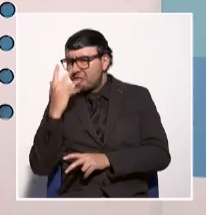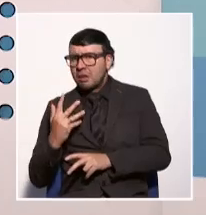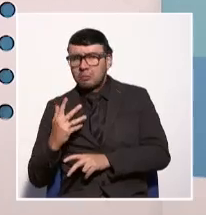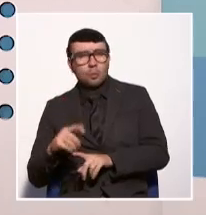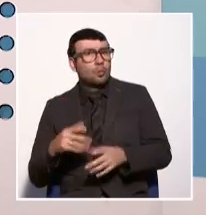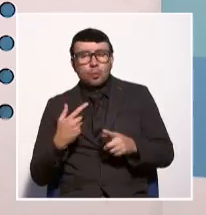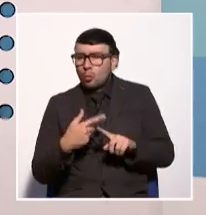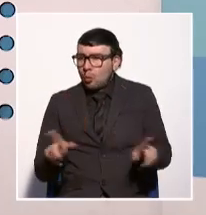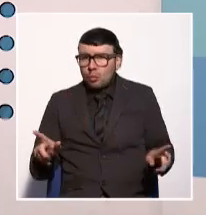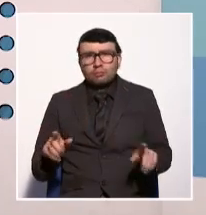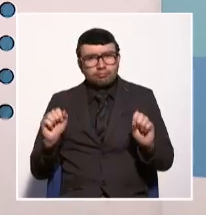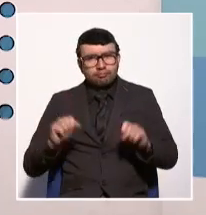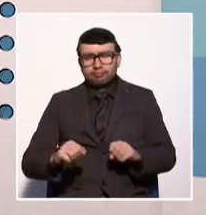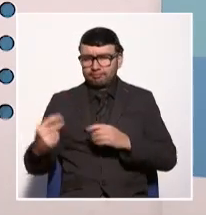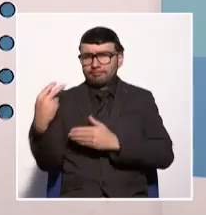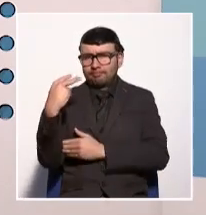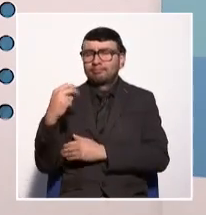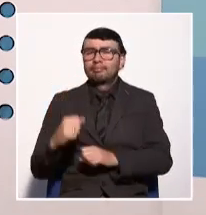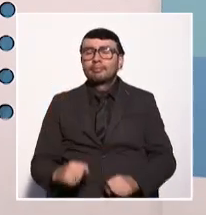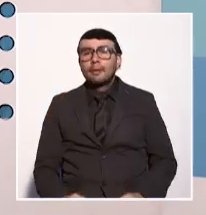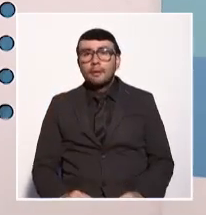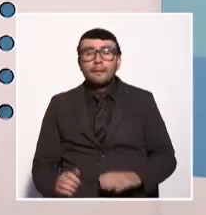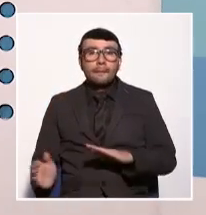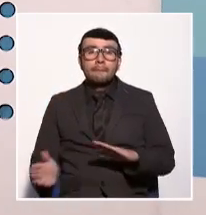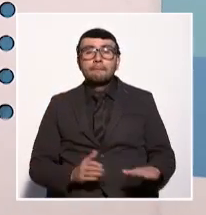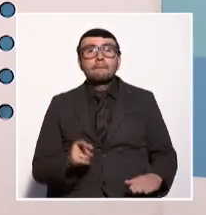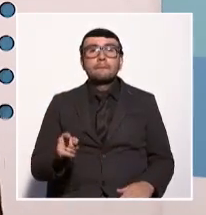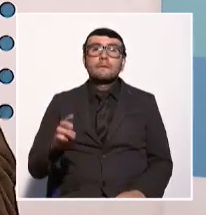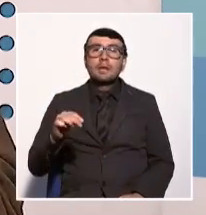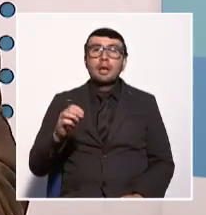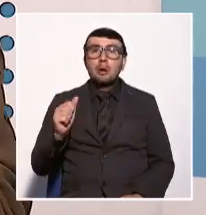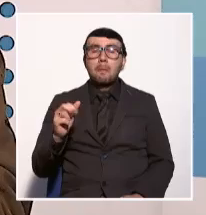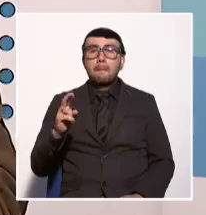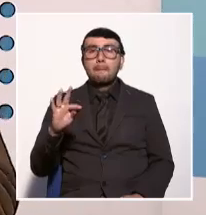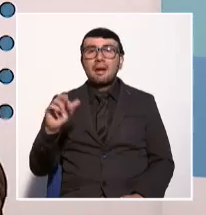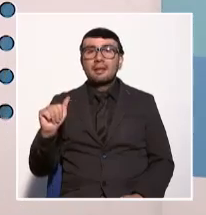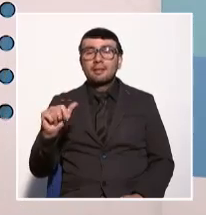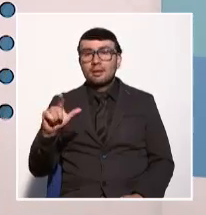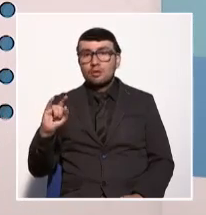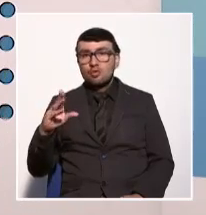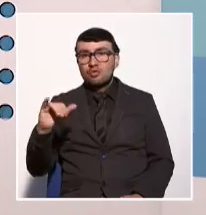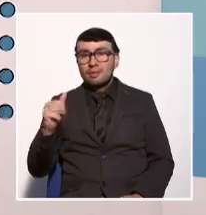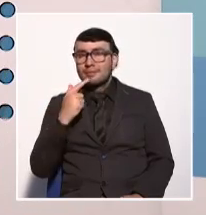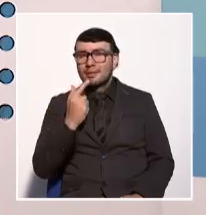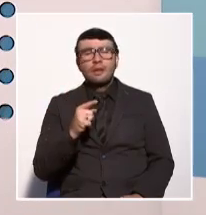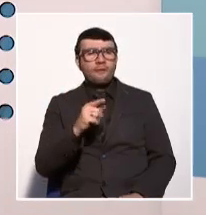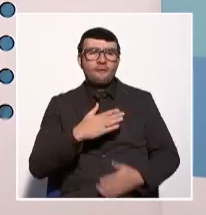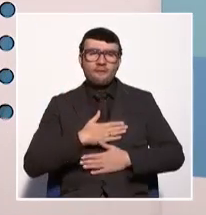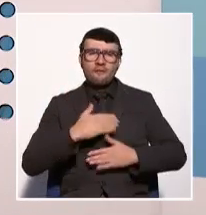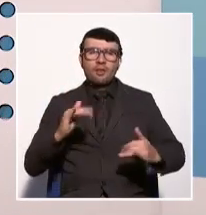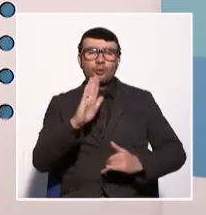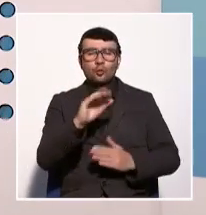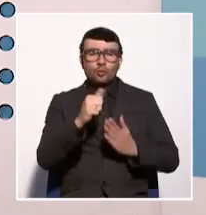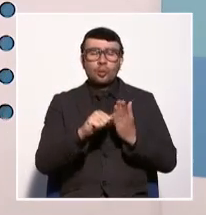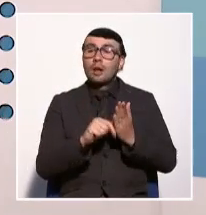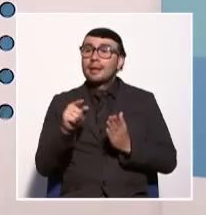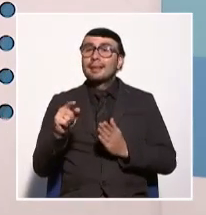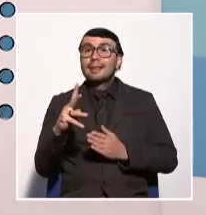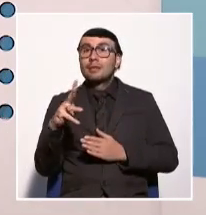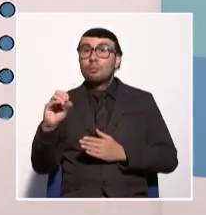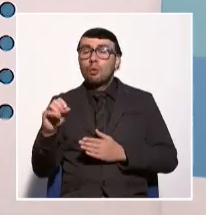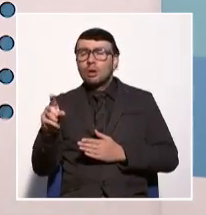puede ver por facebook live martha lucia suárez felicitaciones por su programa doctor a mi esposo le detectaron